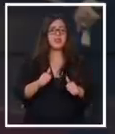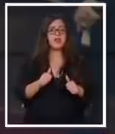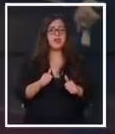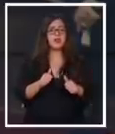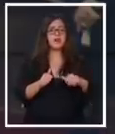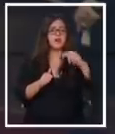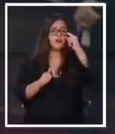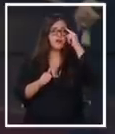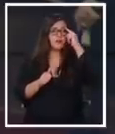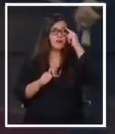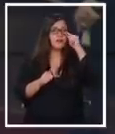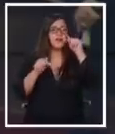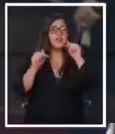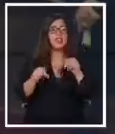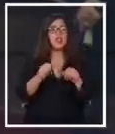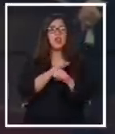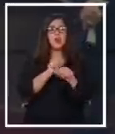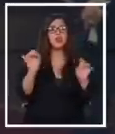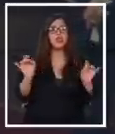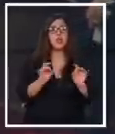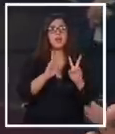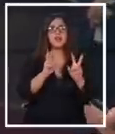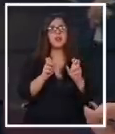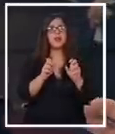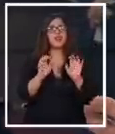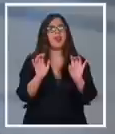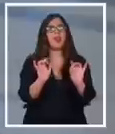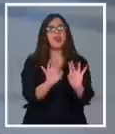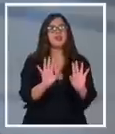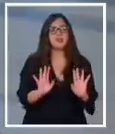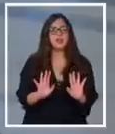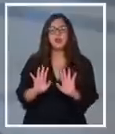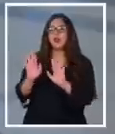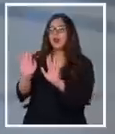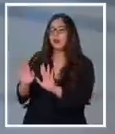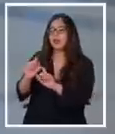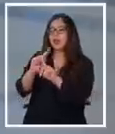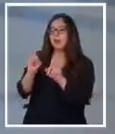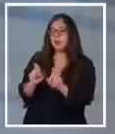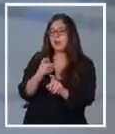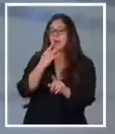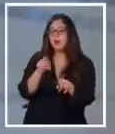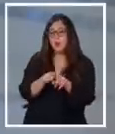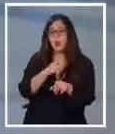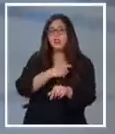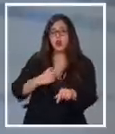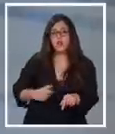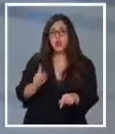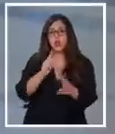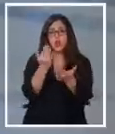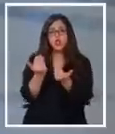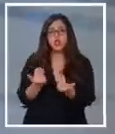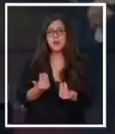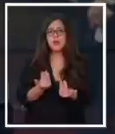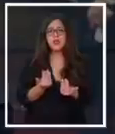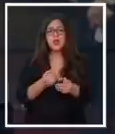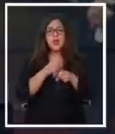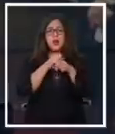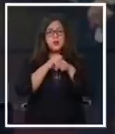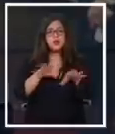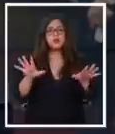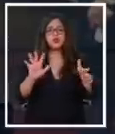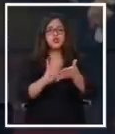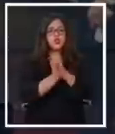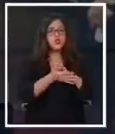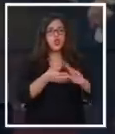no no puede ser sencillamente de maquillaje presente genera toda lo que le preguntaba con y porque más allá de que el gobierno no tenga necesariamente que despegar todos los